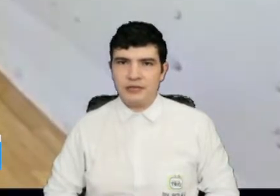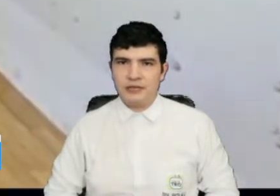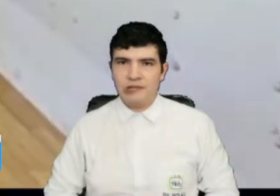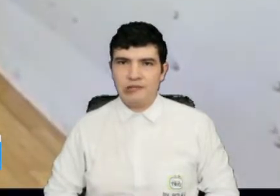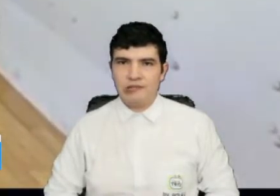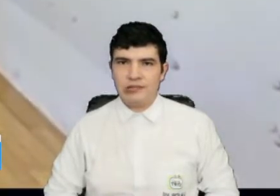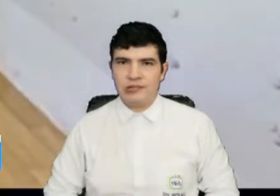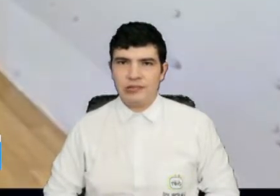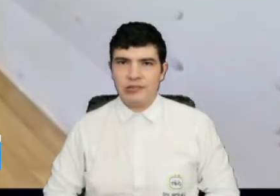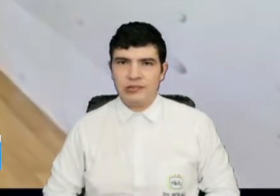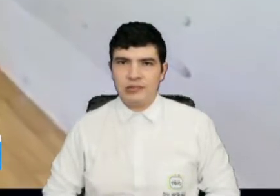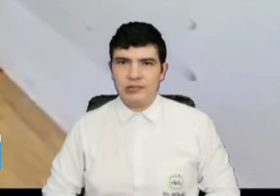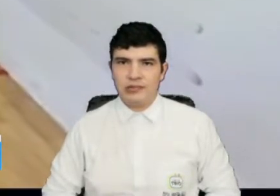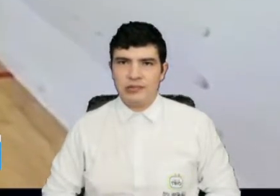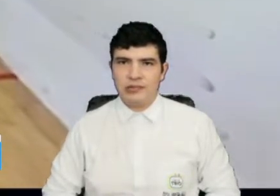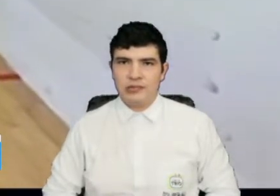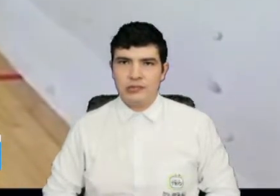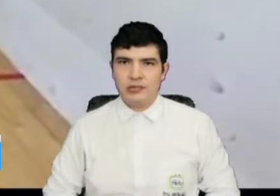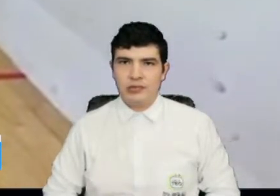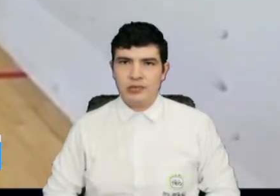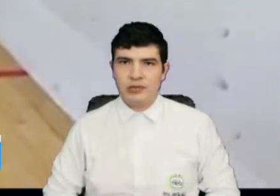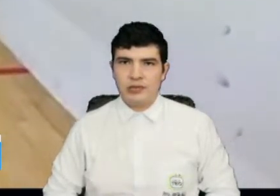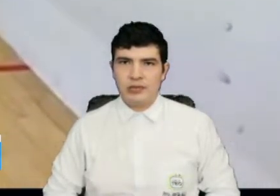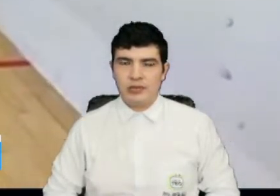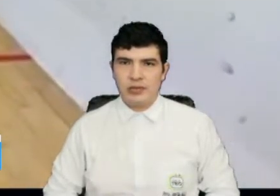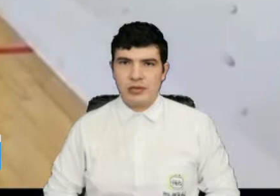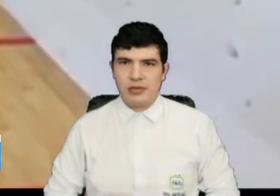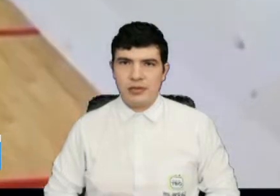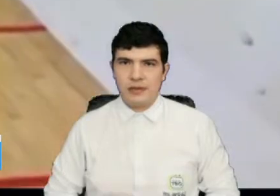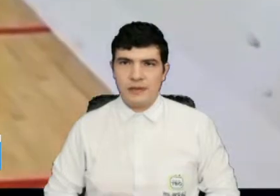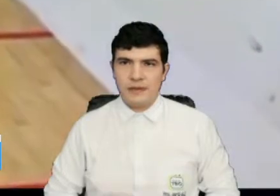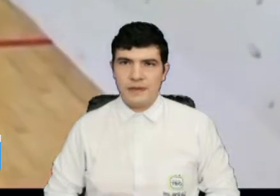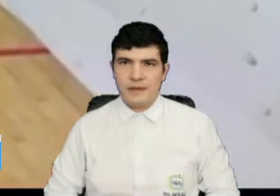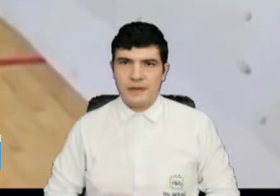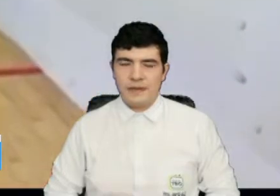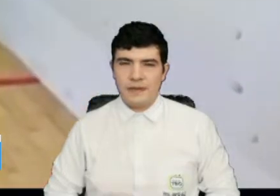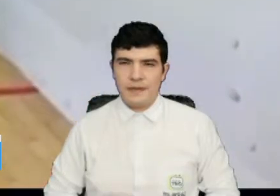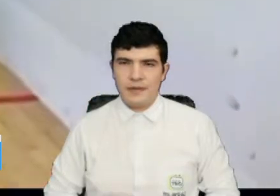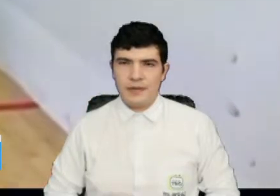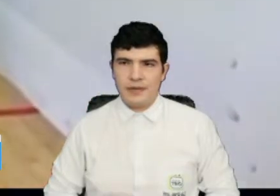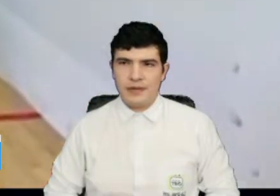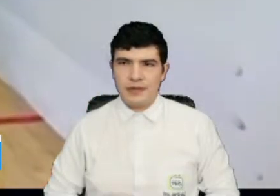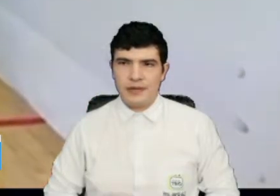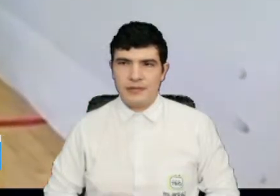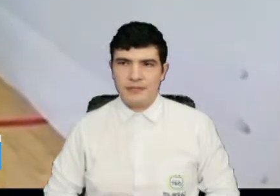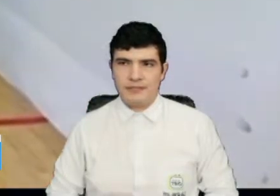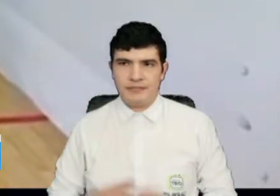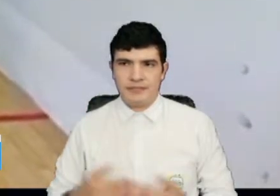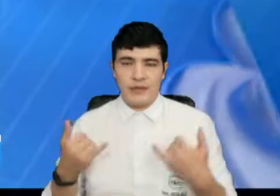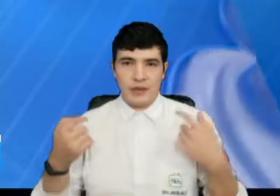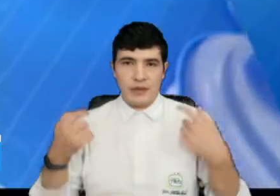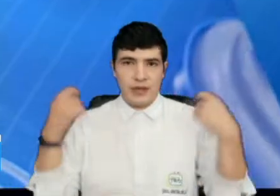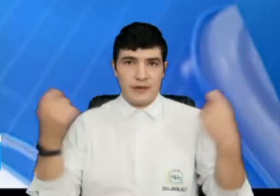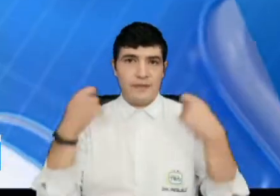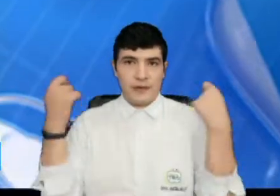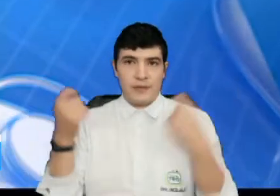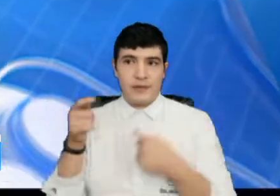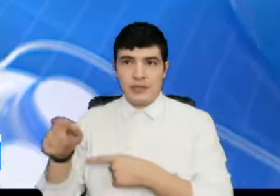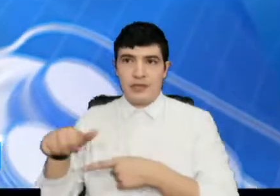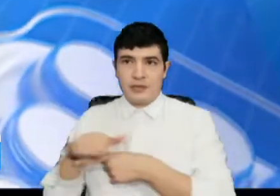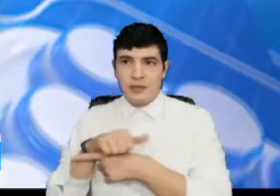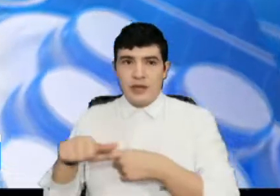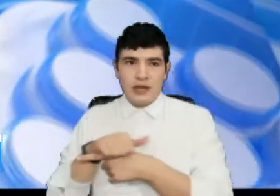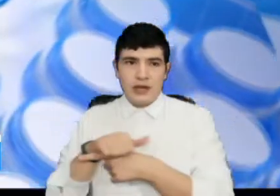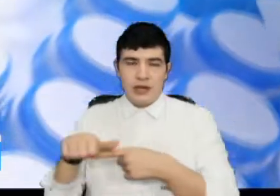es el presidente de la Confederación Sudamericana de Squash. Ahora la aprovecha para fomentar la práctica de este deporte en Colombia. Servirá de base para